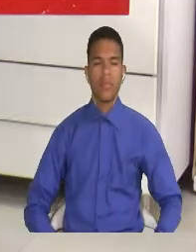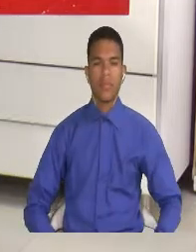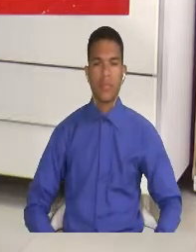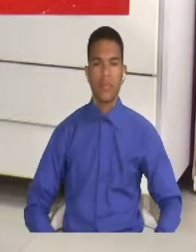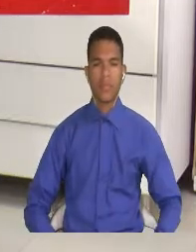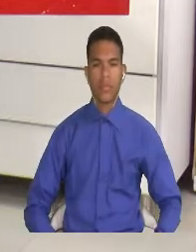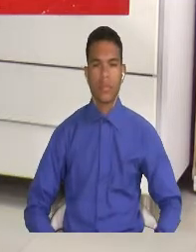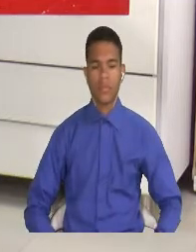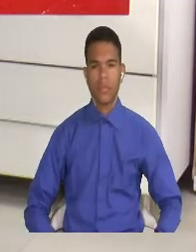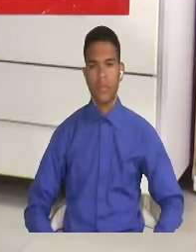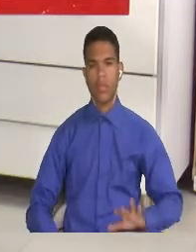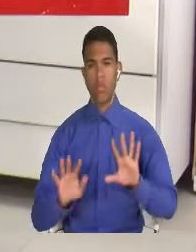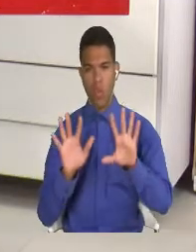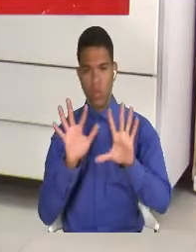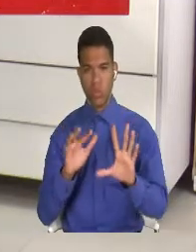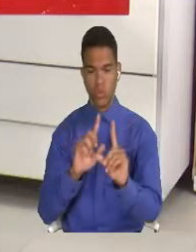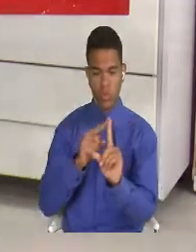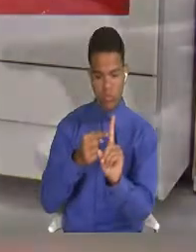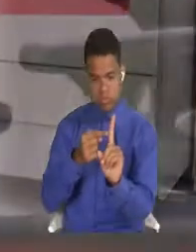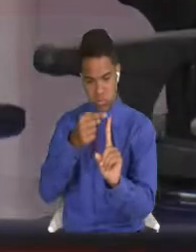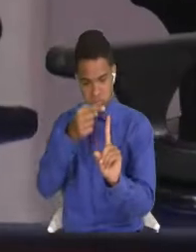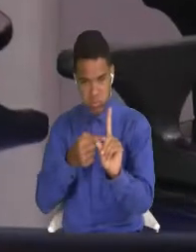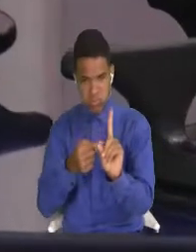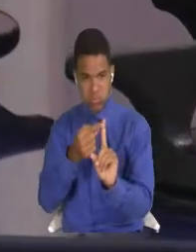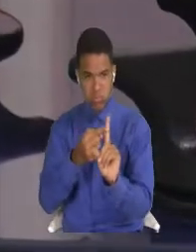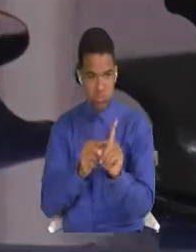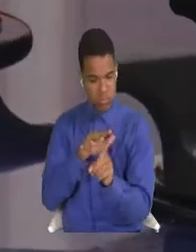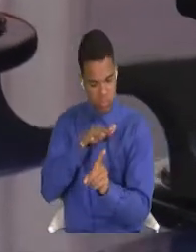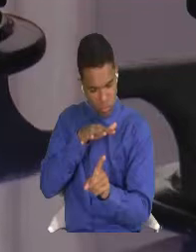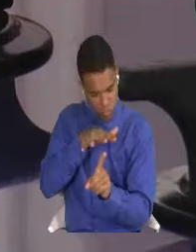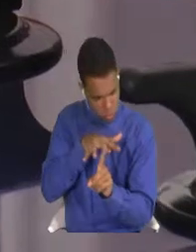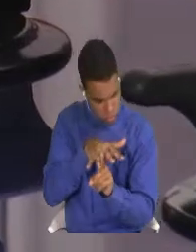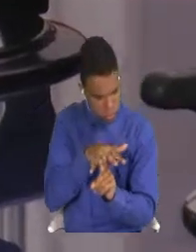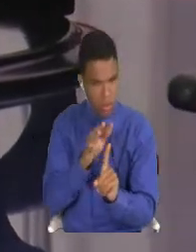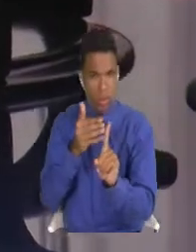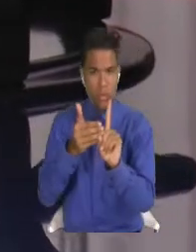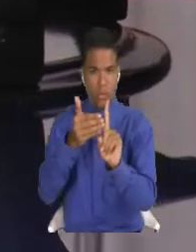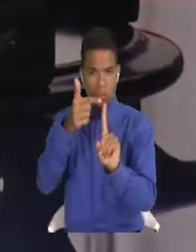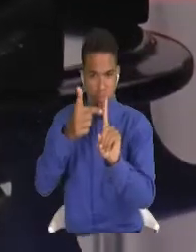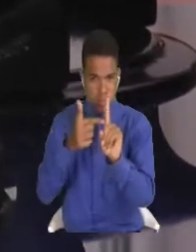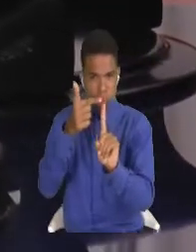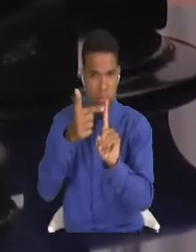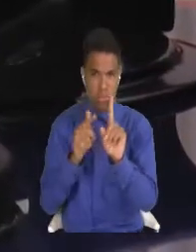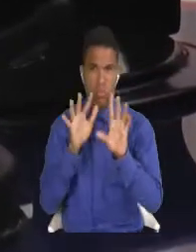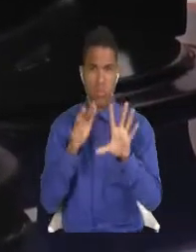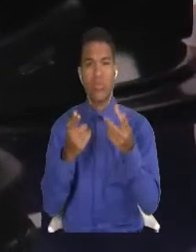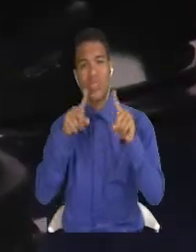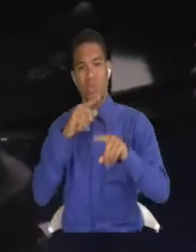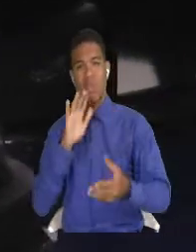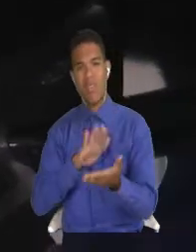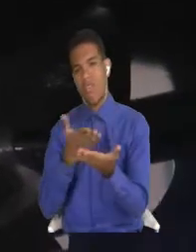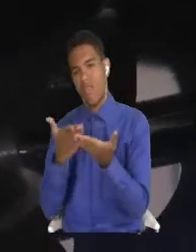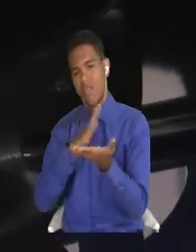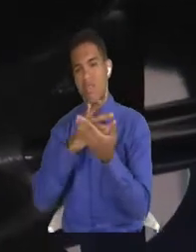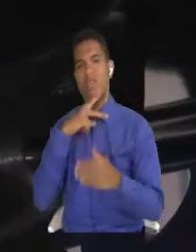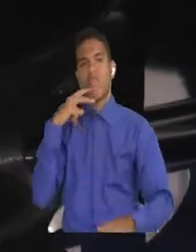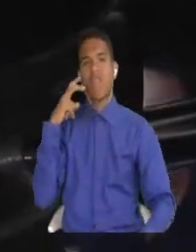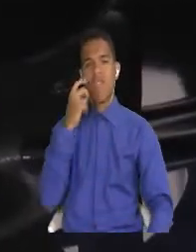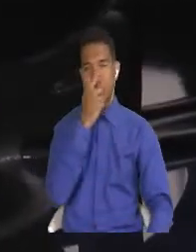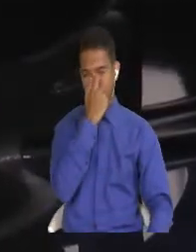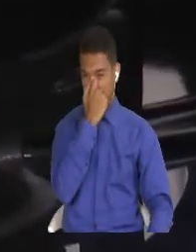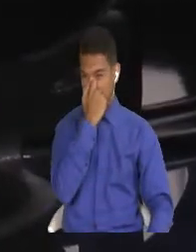que la temperatura entre a la mitad, como está tan grueso, para que me vaya cocinando al fondo. Normalmente hacemos eso también con las carnes. Otro truquito ahí en mente, porque